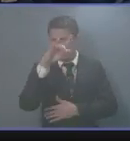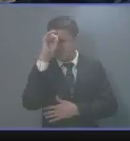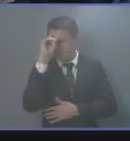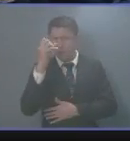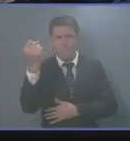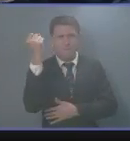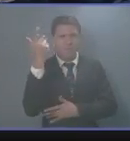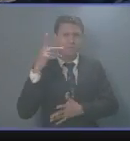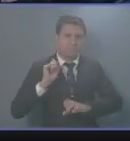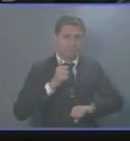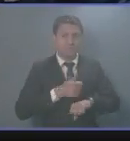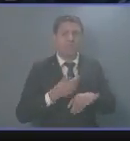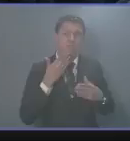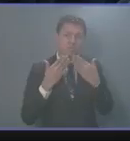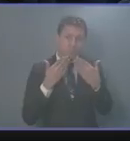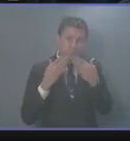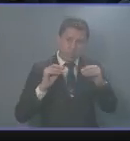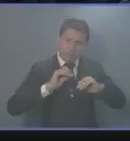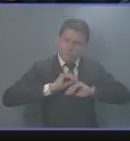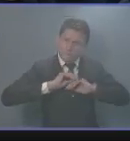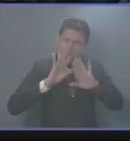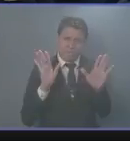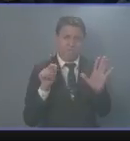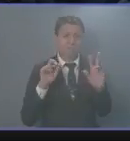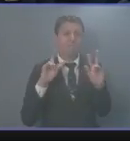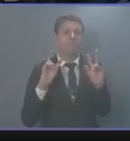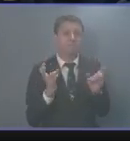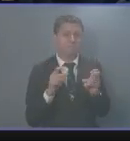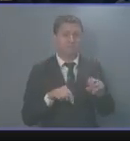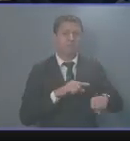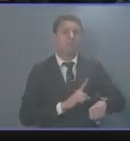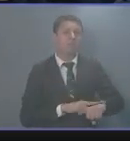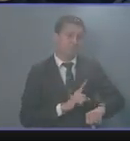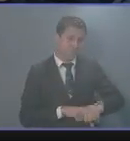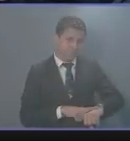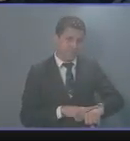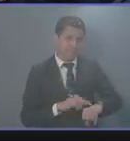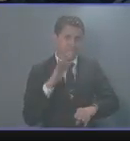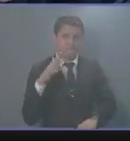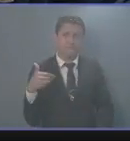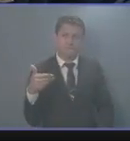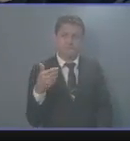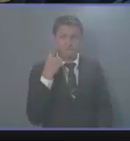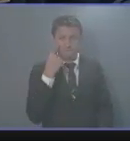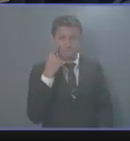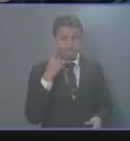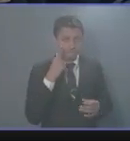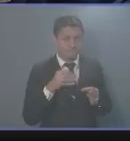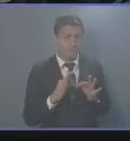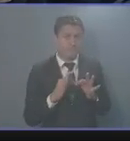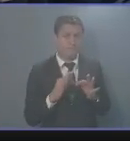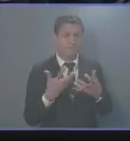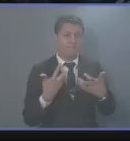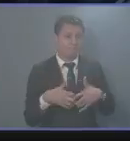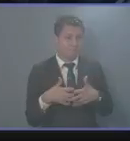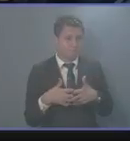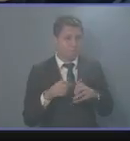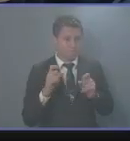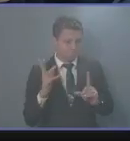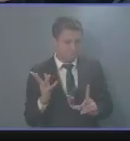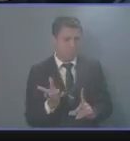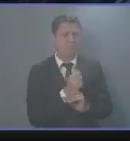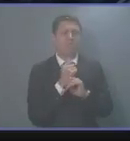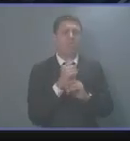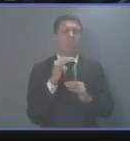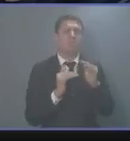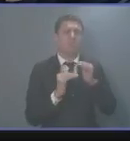importante que queda claro que es en este periodo quinquenal donde los micro y pequeños empresarios logran